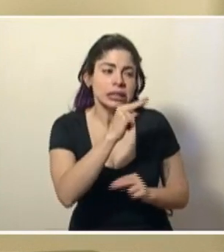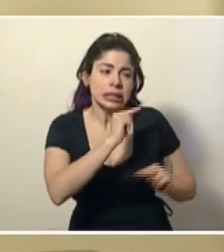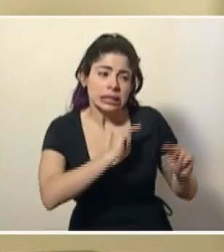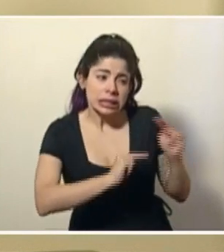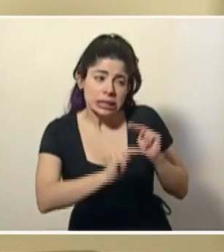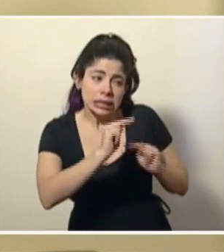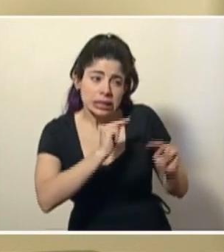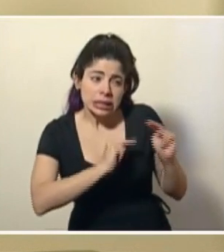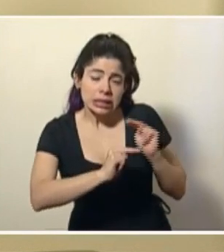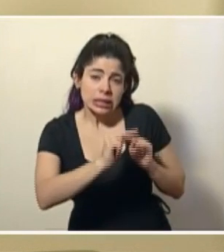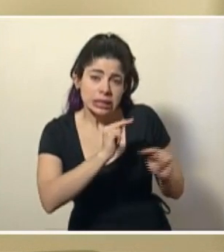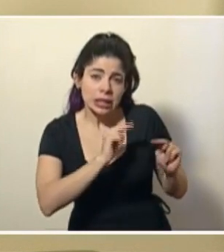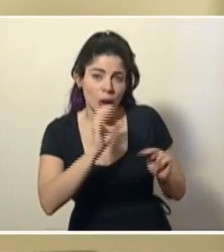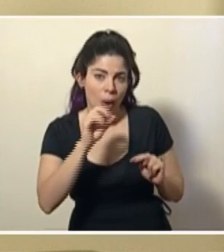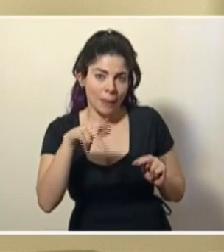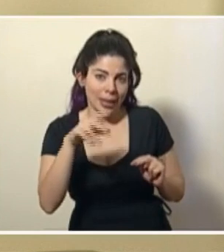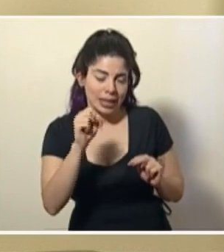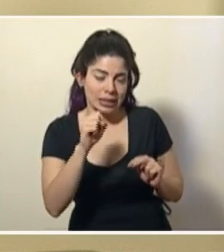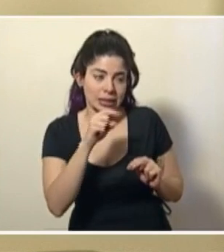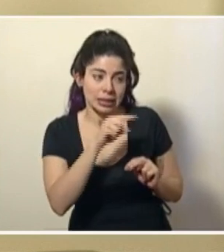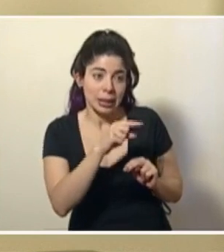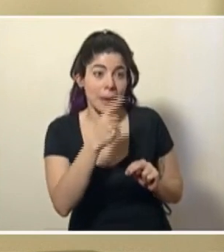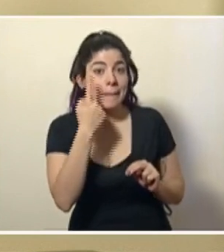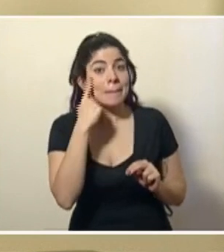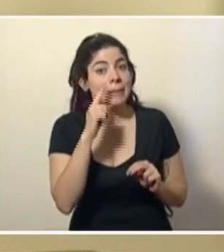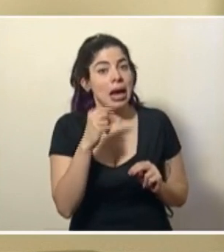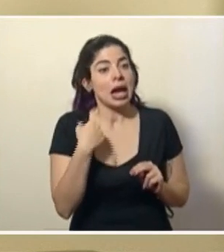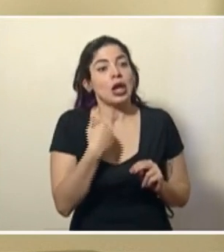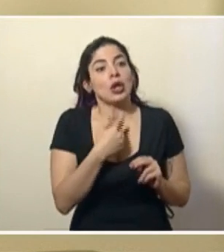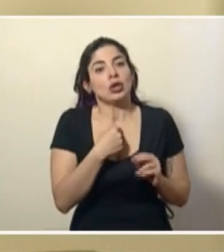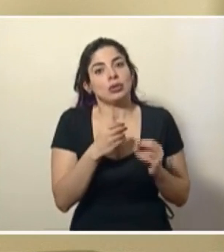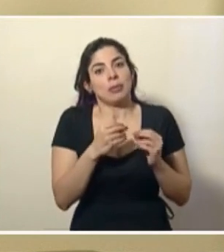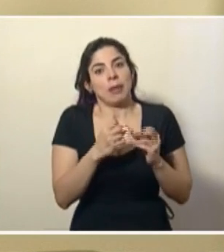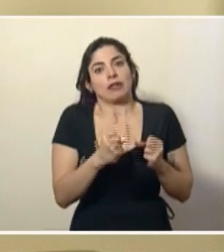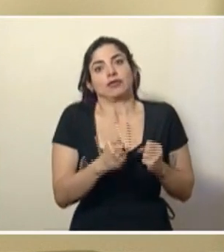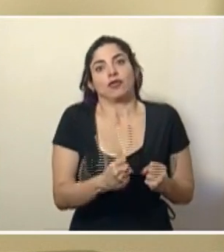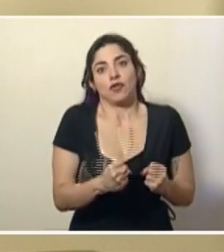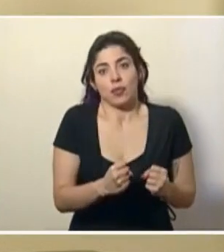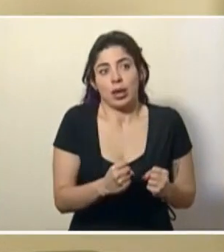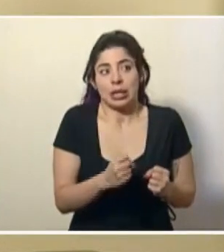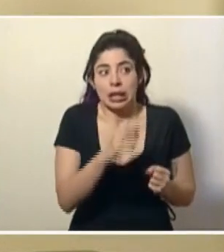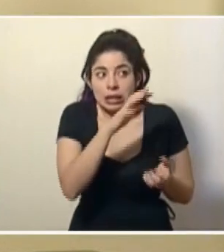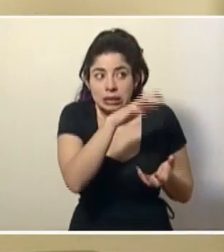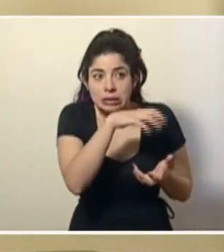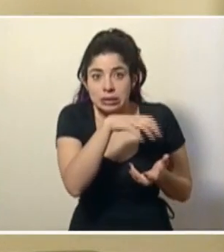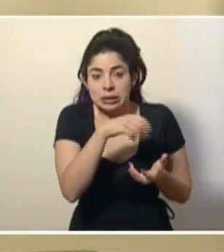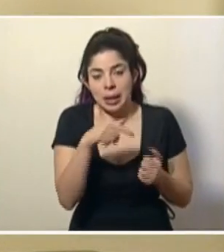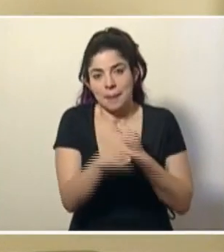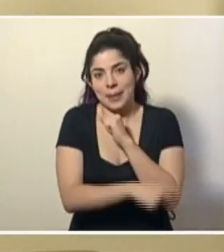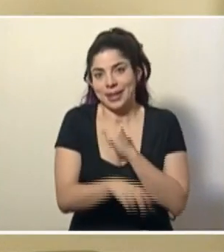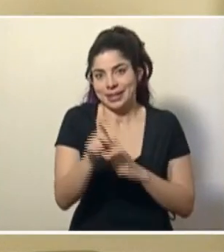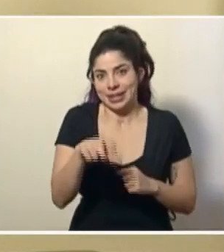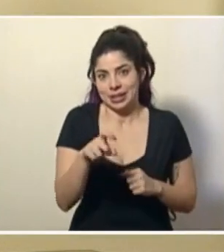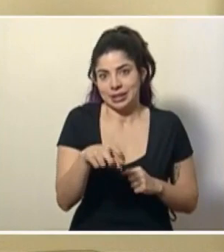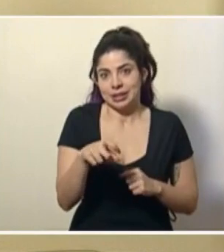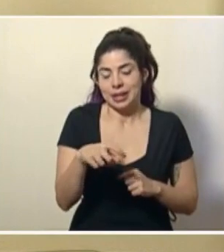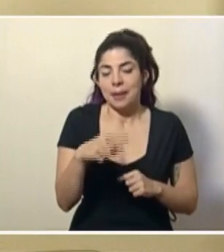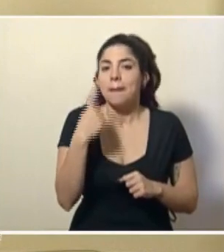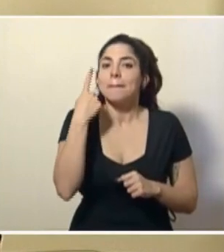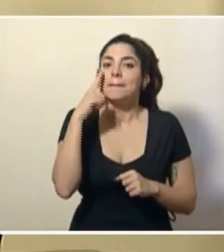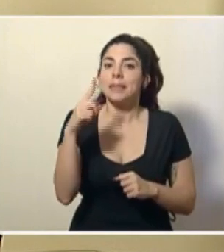negociar que estemos en una posición fuerte de tener las dosis que ocupa el país